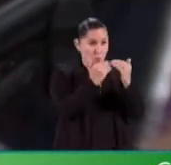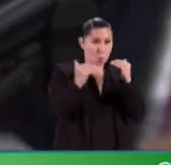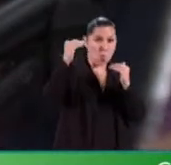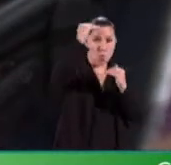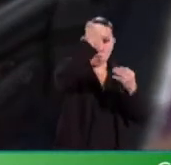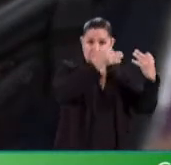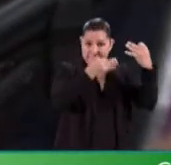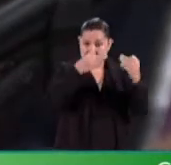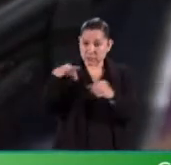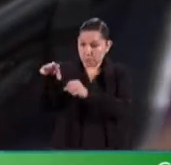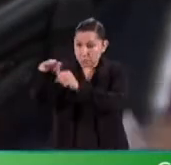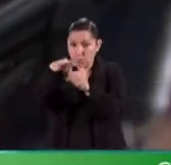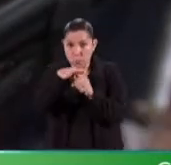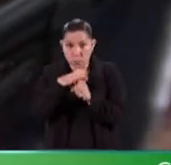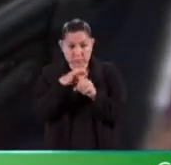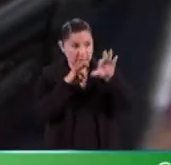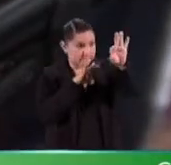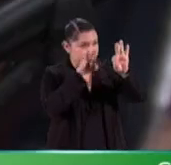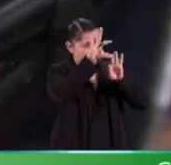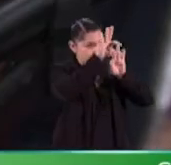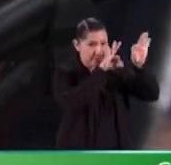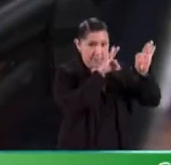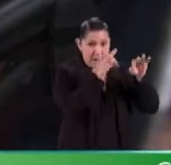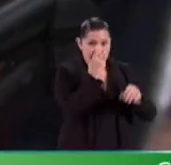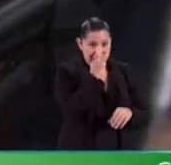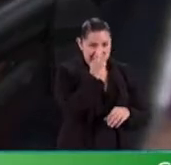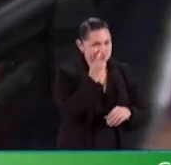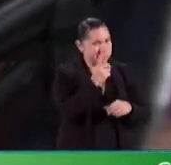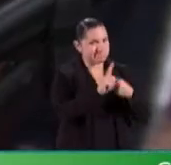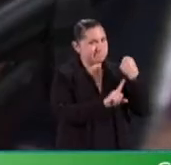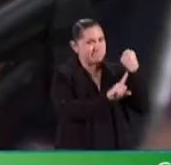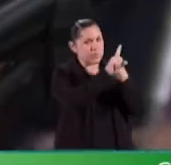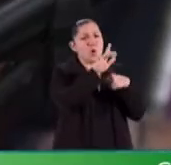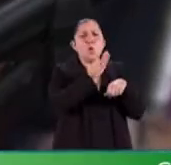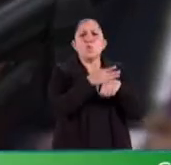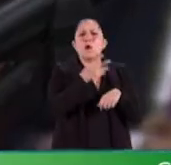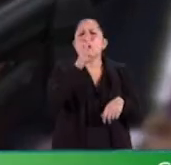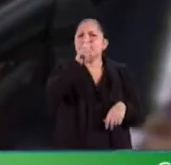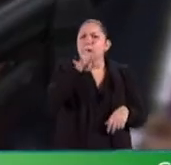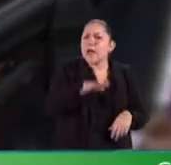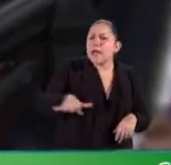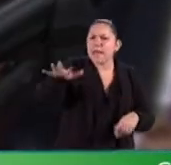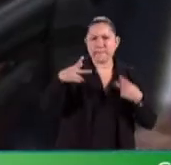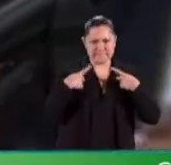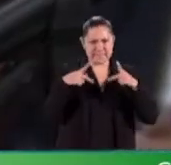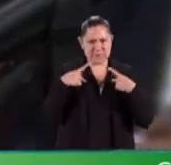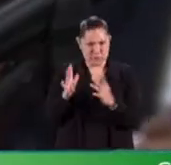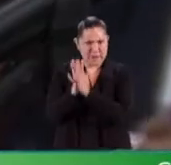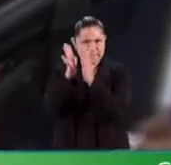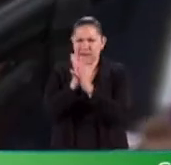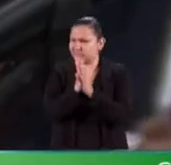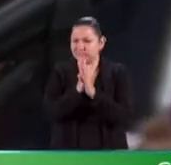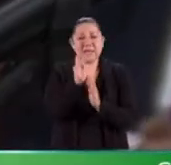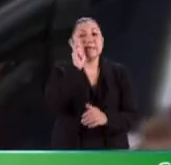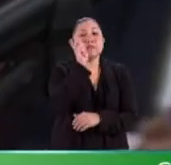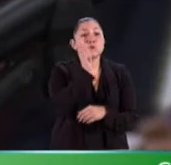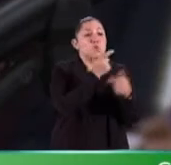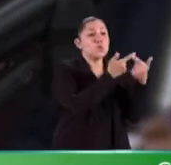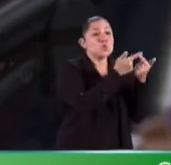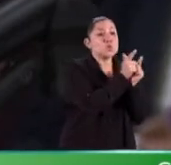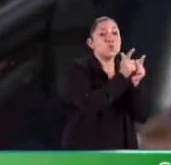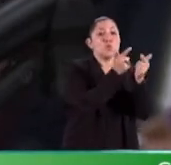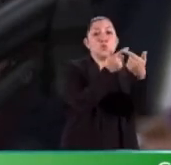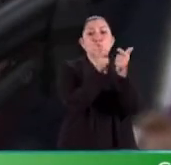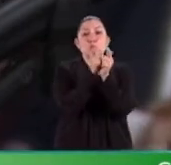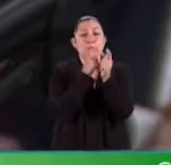porque el proceso que se plantea no es popular, es un proceso de camarillas y de grupos de poder. Decimos esto porque se va